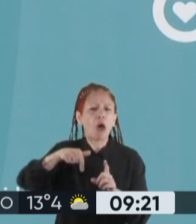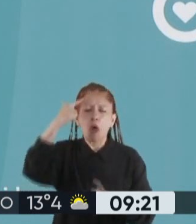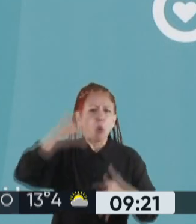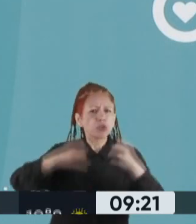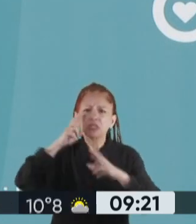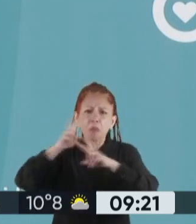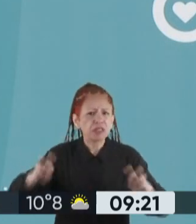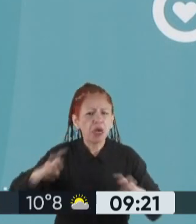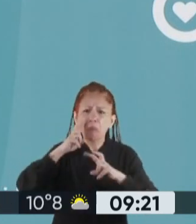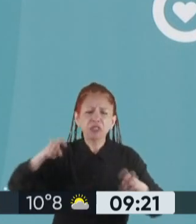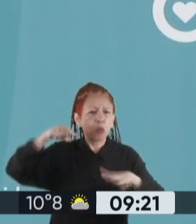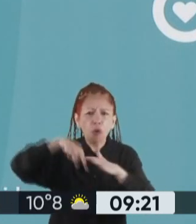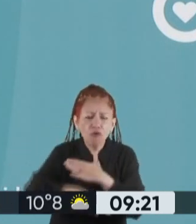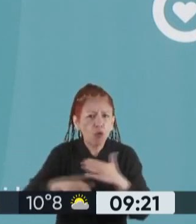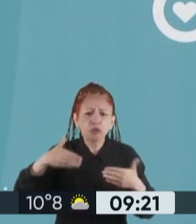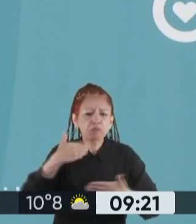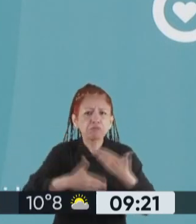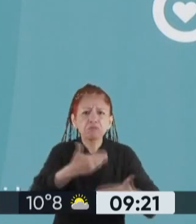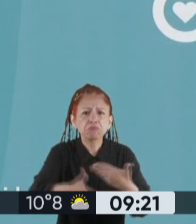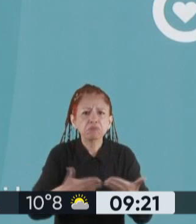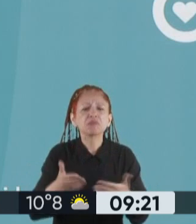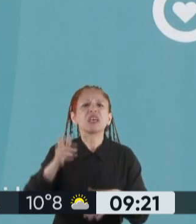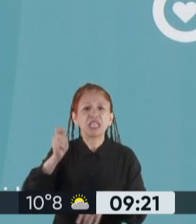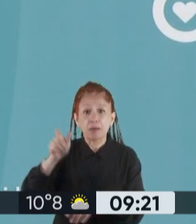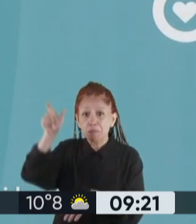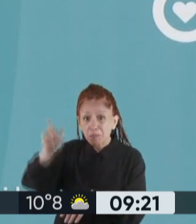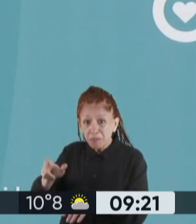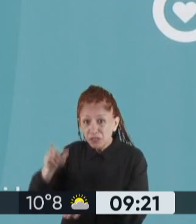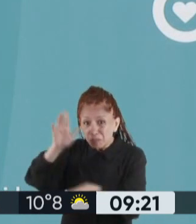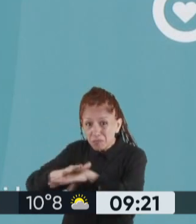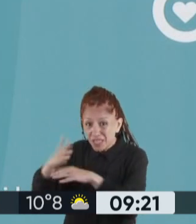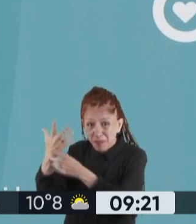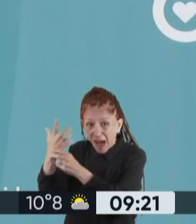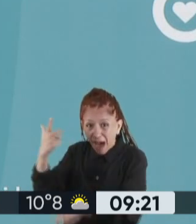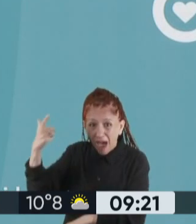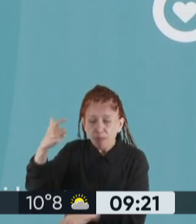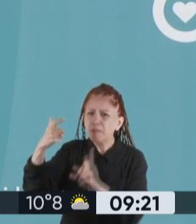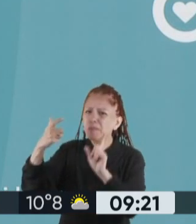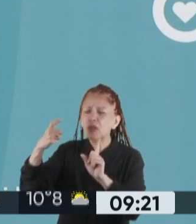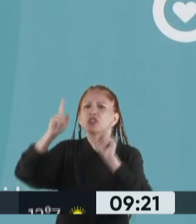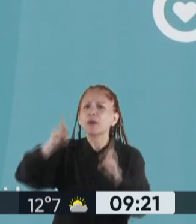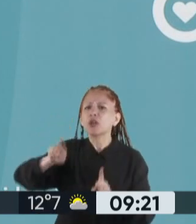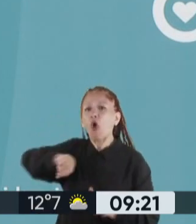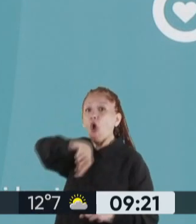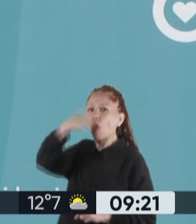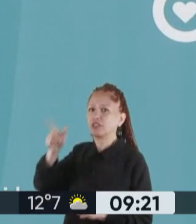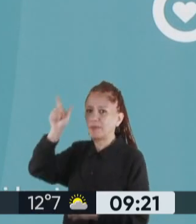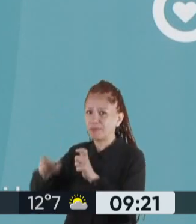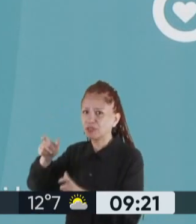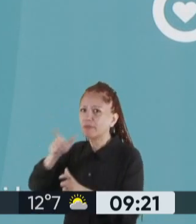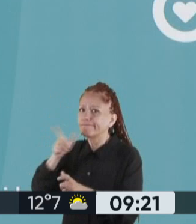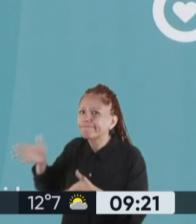profundice no solamente en los autores materiales que lo llevaron adelante, sino también en cuáles eran las relaciones,